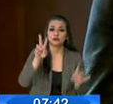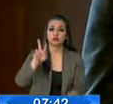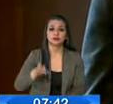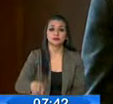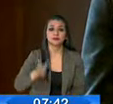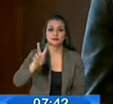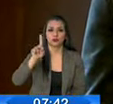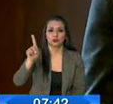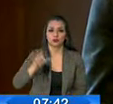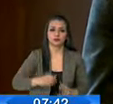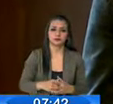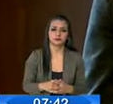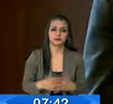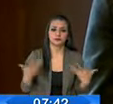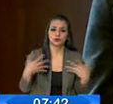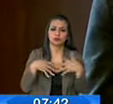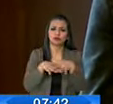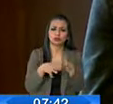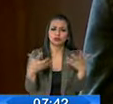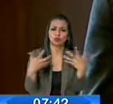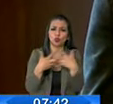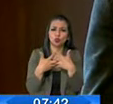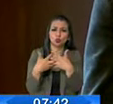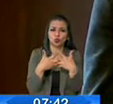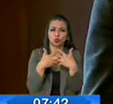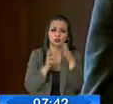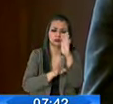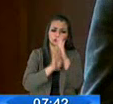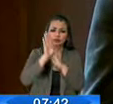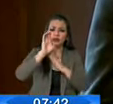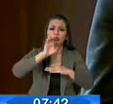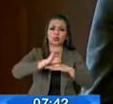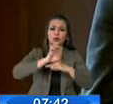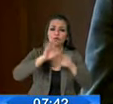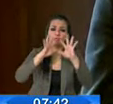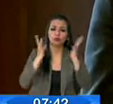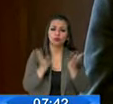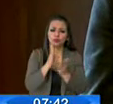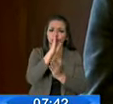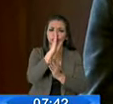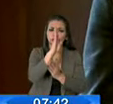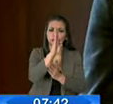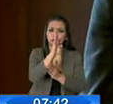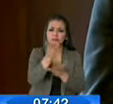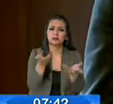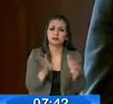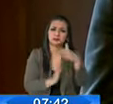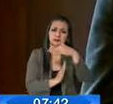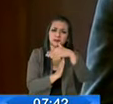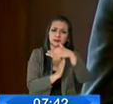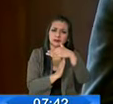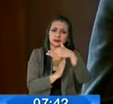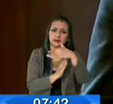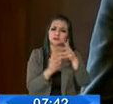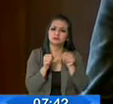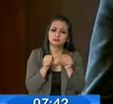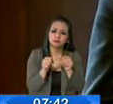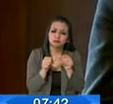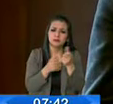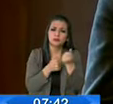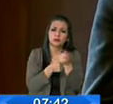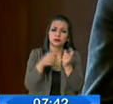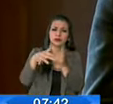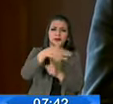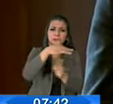podemos continuar con la construcción de un país y un mundo más justo, un mundo más pacífico, más sustentable y